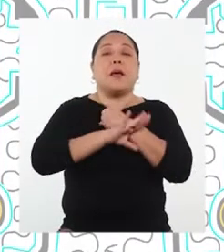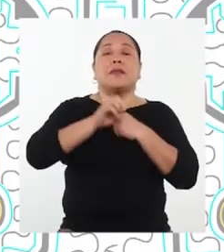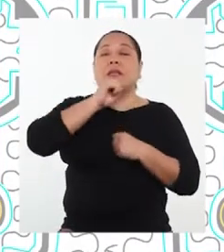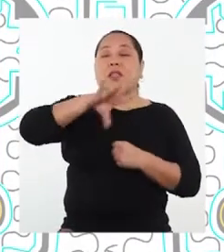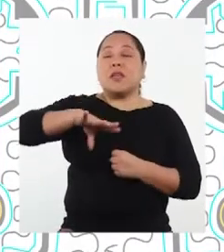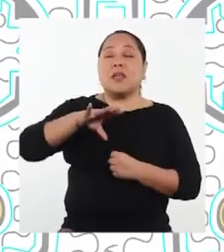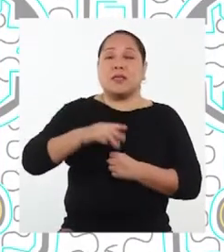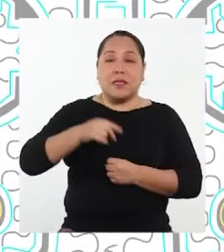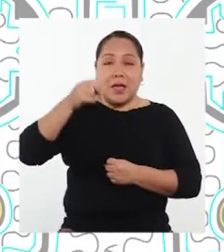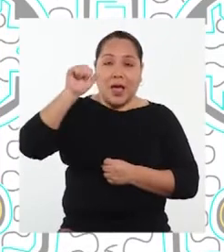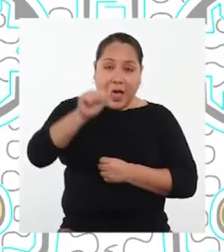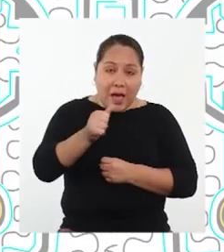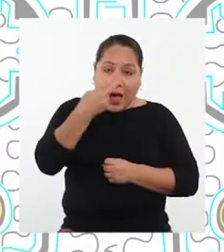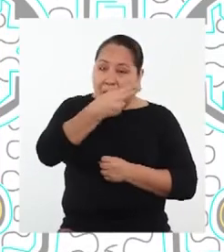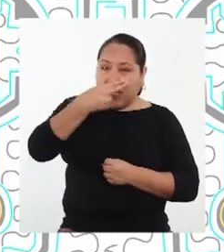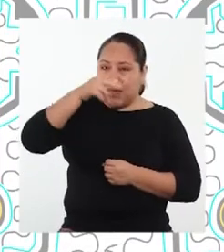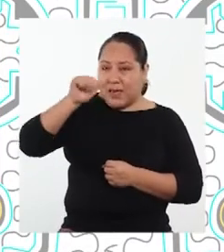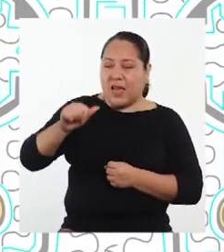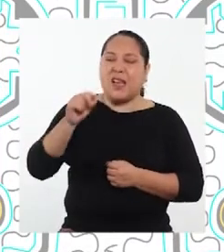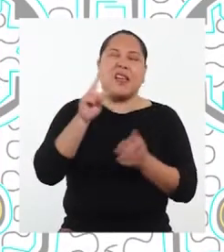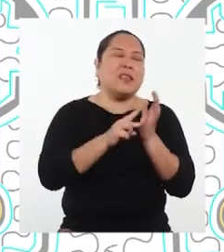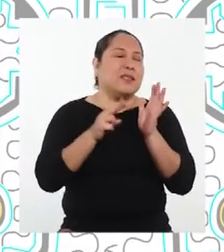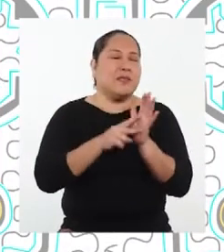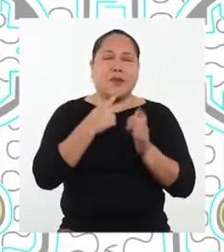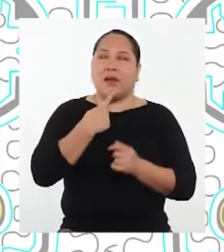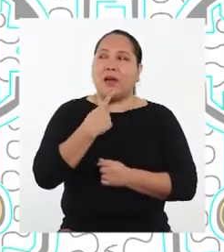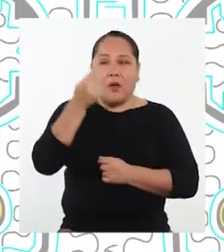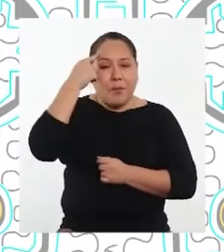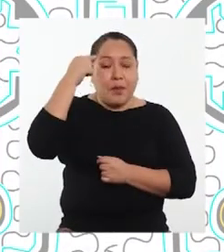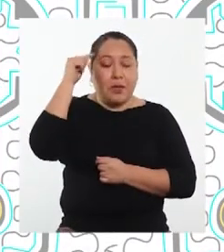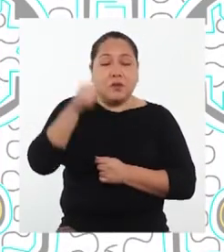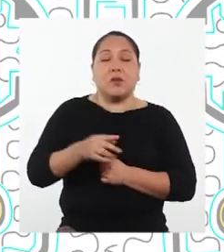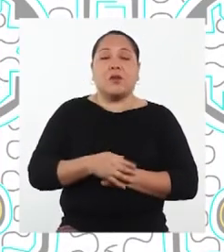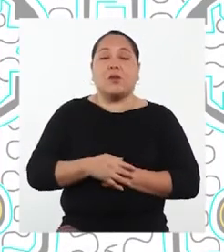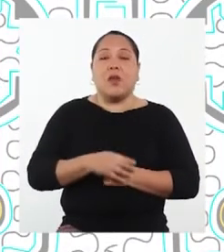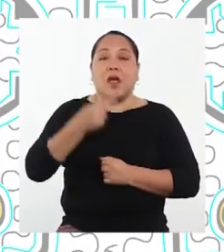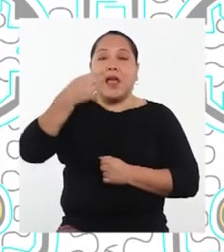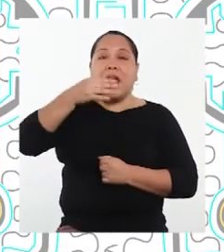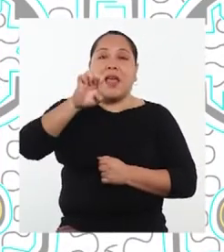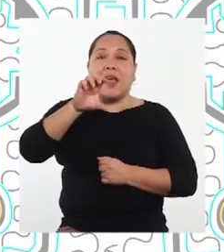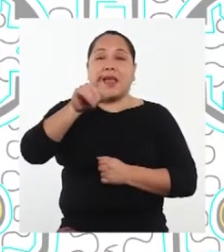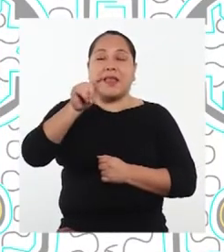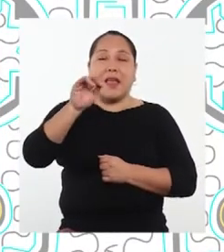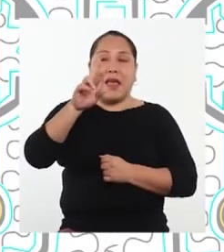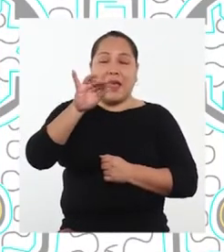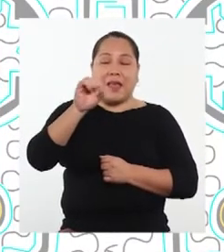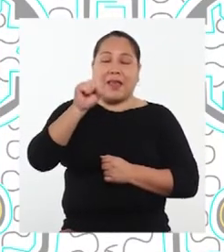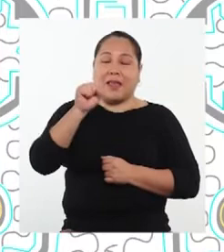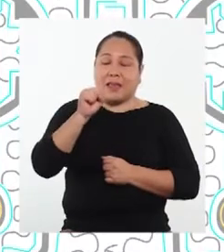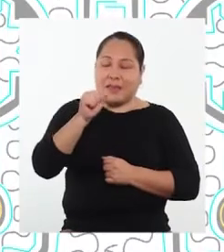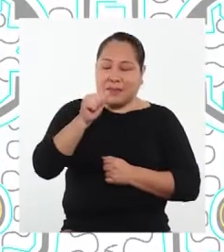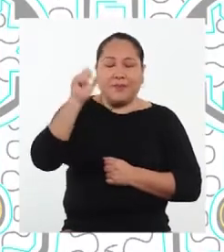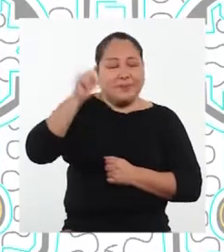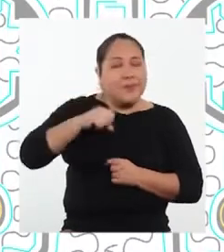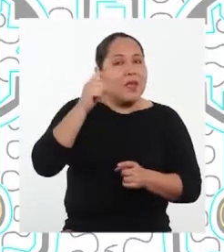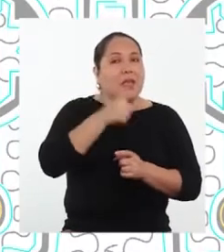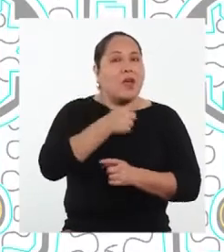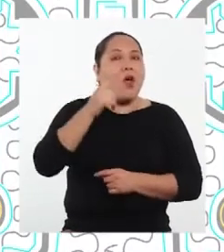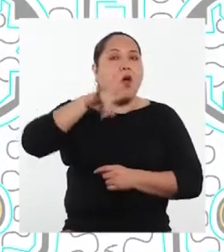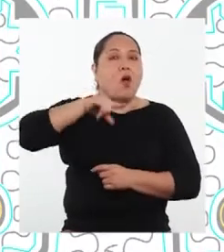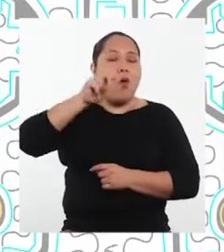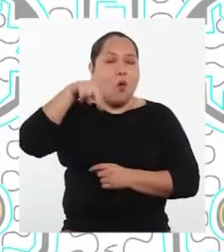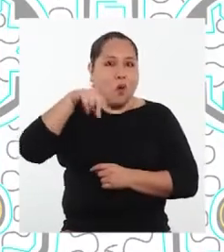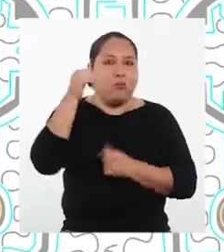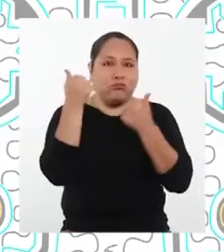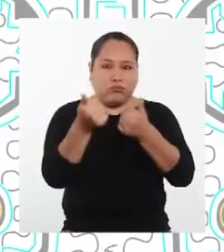algo que dice HA. ¿Qué significa eso? Creo que se trata de hectáreas. Juan tiene toda la